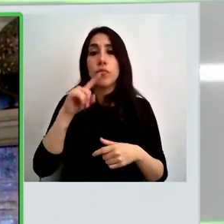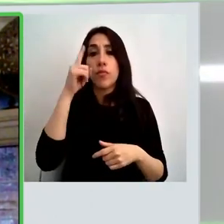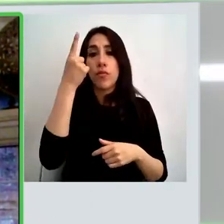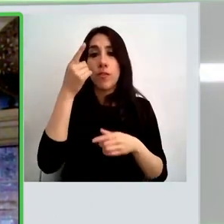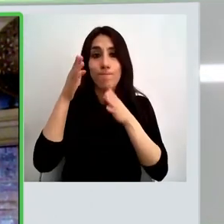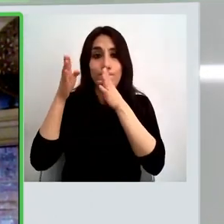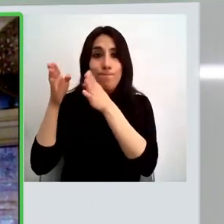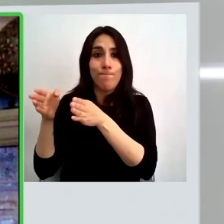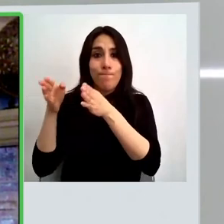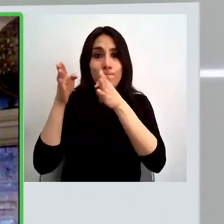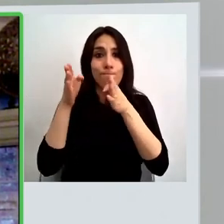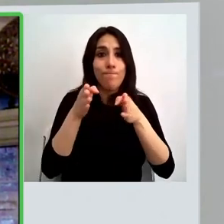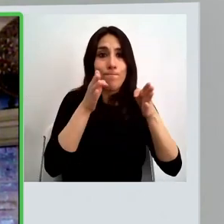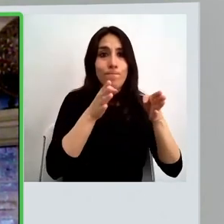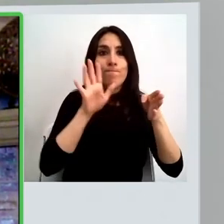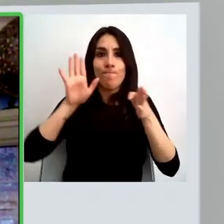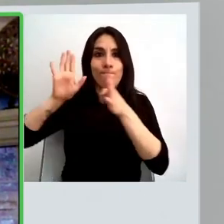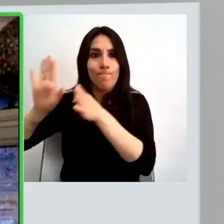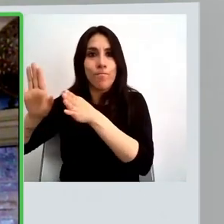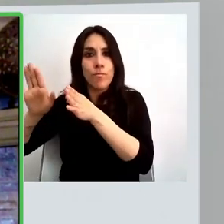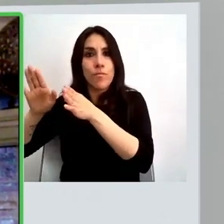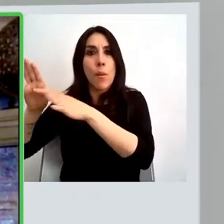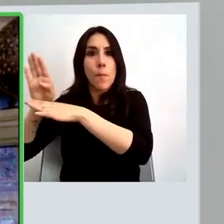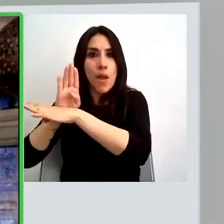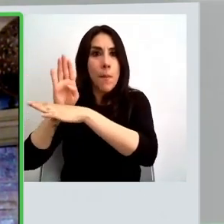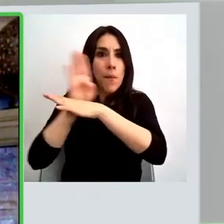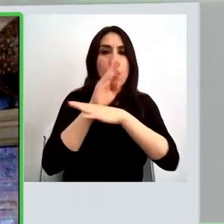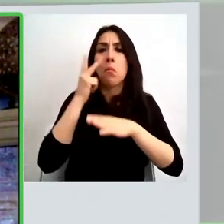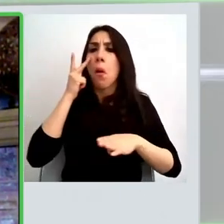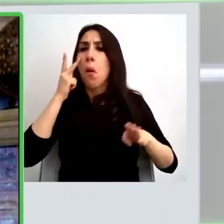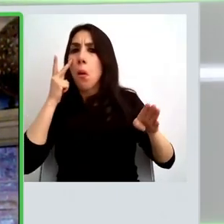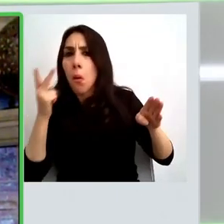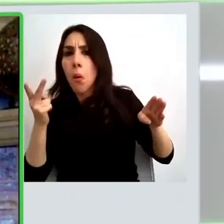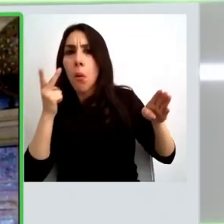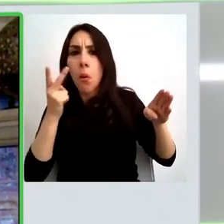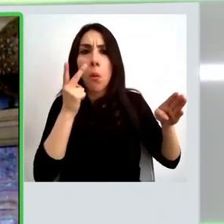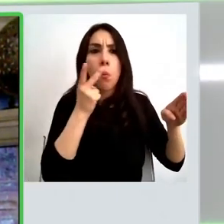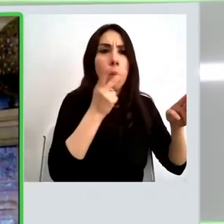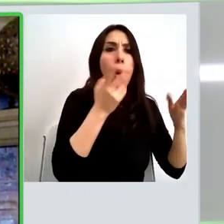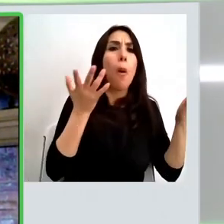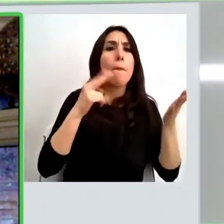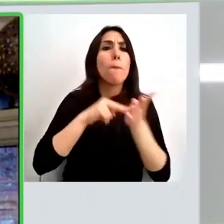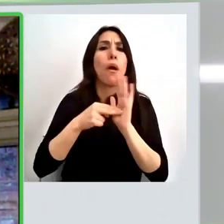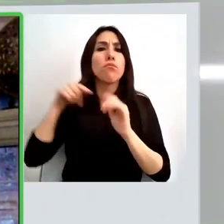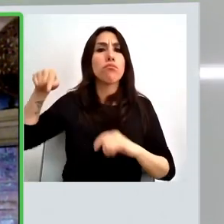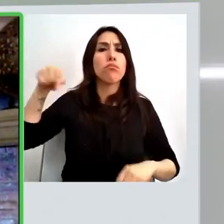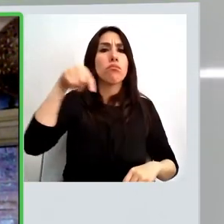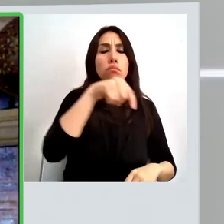viendo a estos grupos de recursos en el grupo en la parte